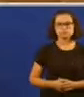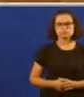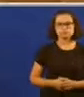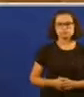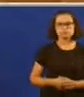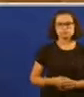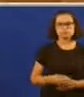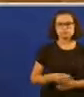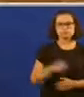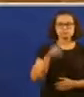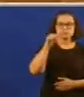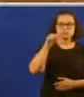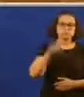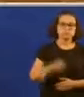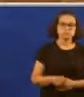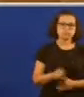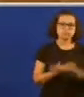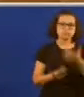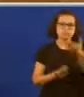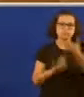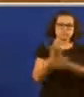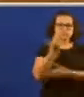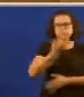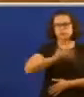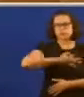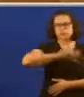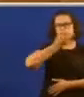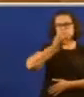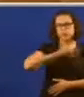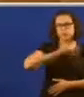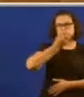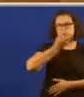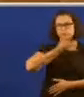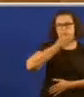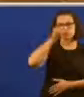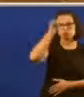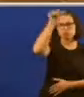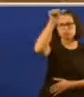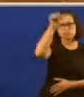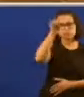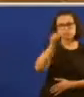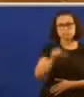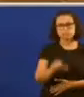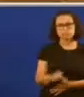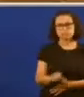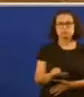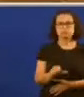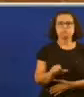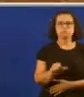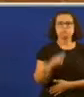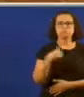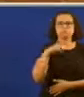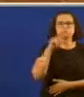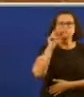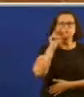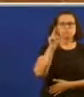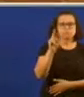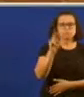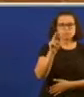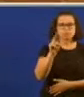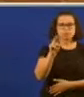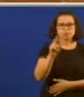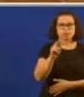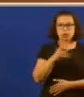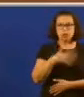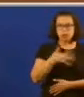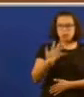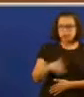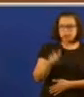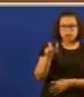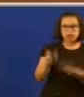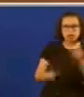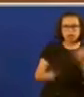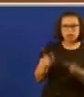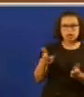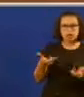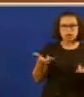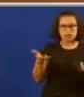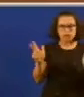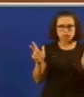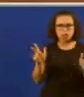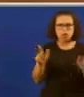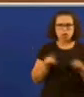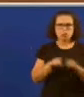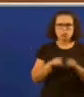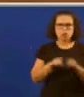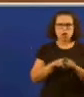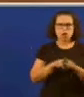discurso desta mañán, a verdade é que fai que a calqueira demócrata desalten todas as